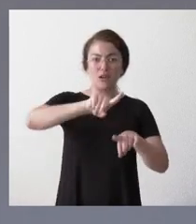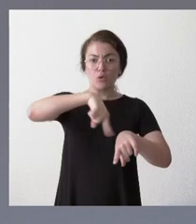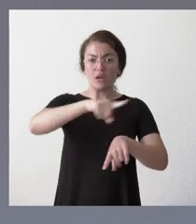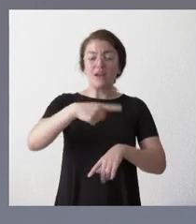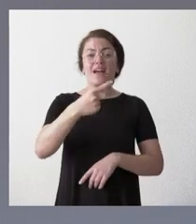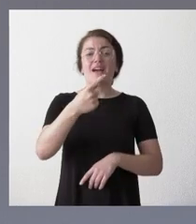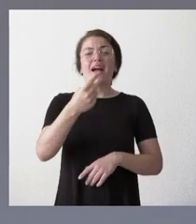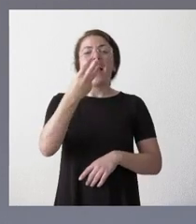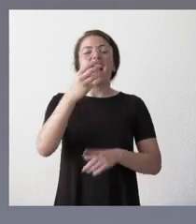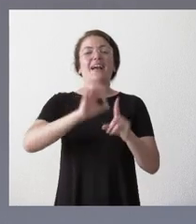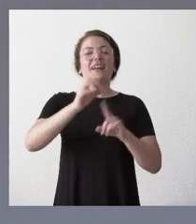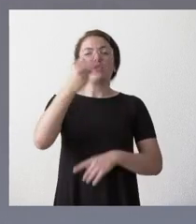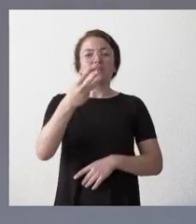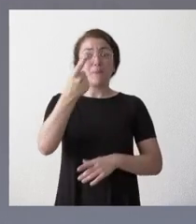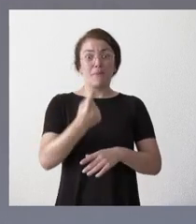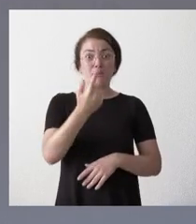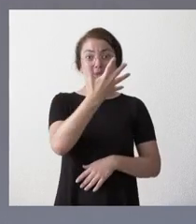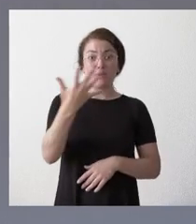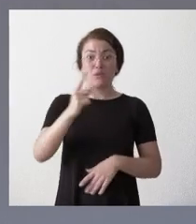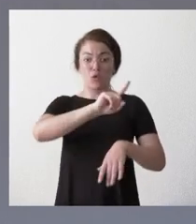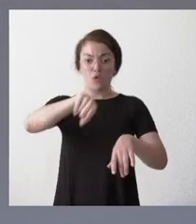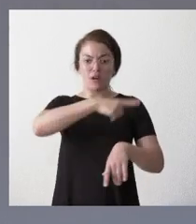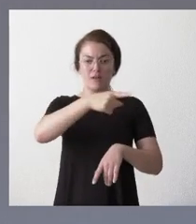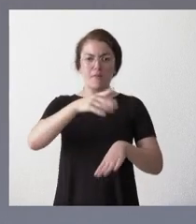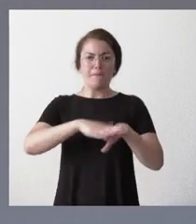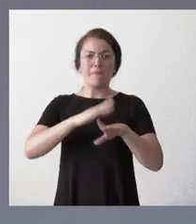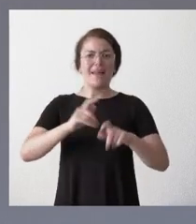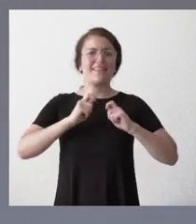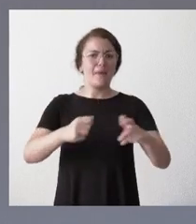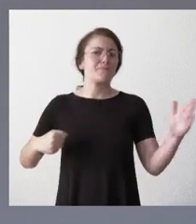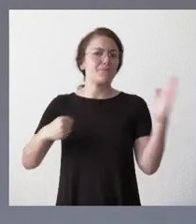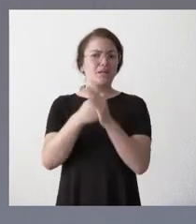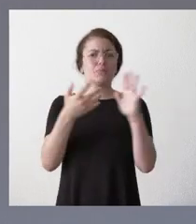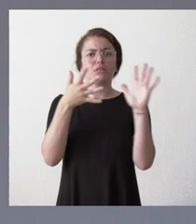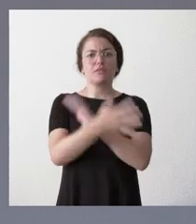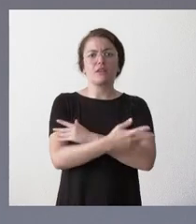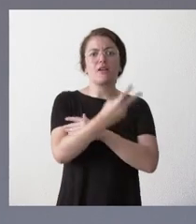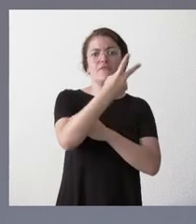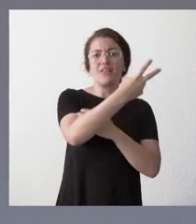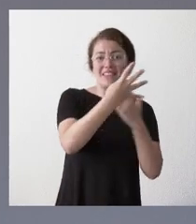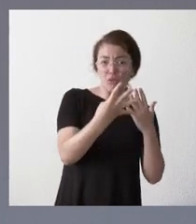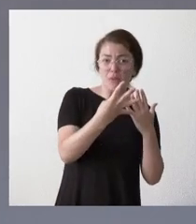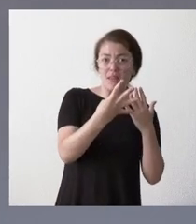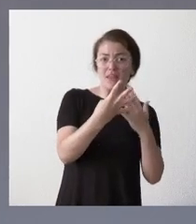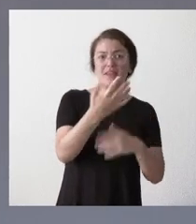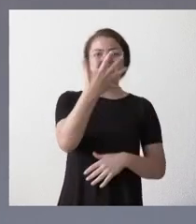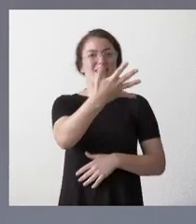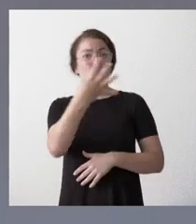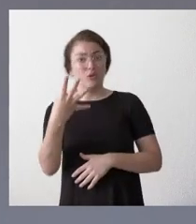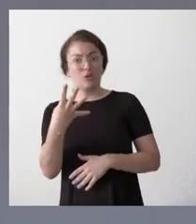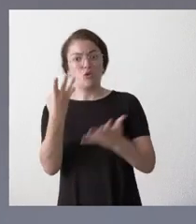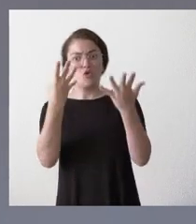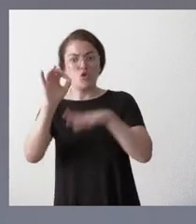55, incrementarlas al máximo, es decir, a 29, 54 y 90 horas